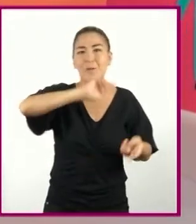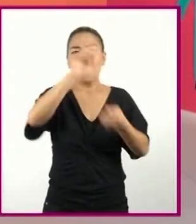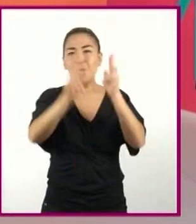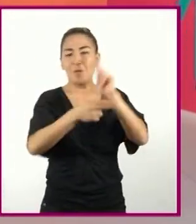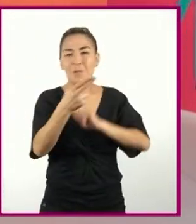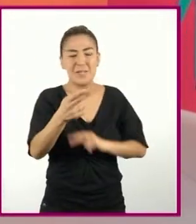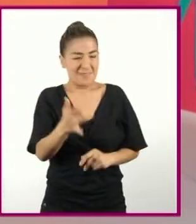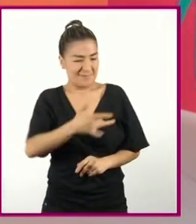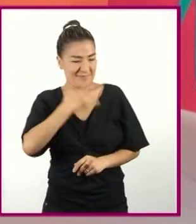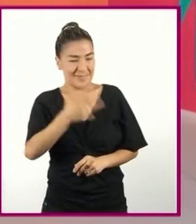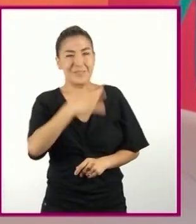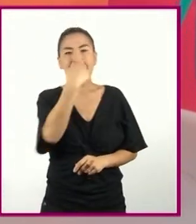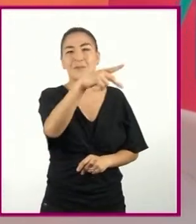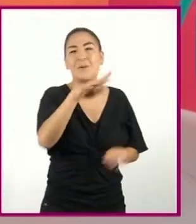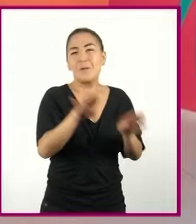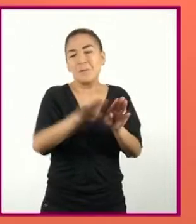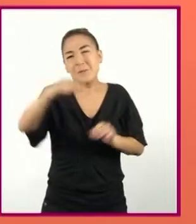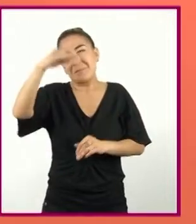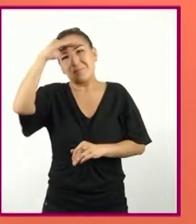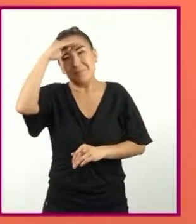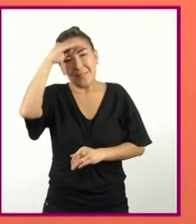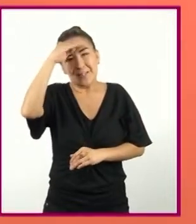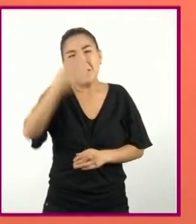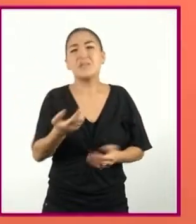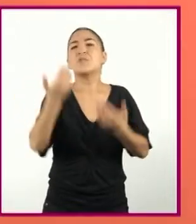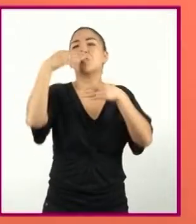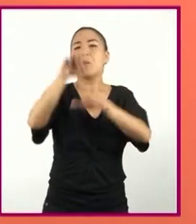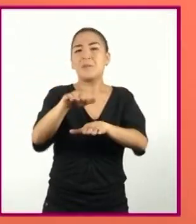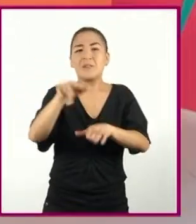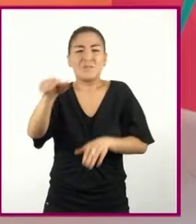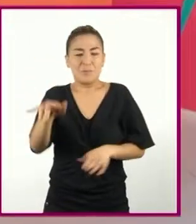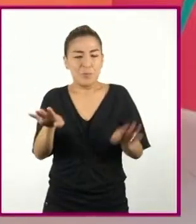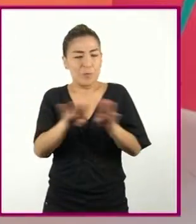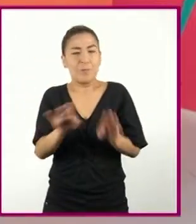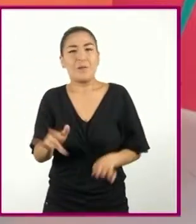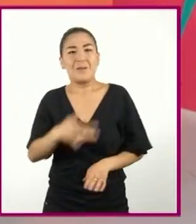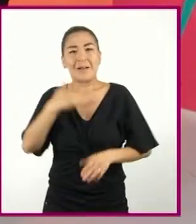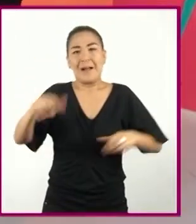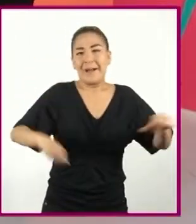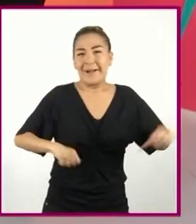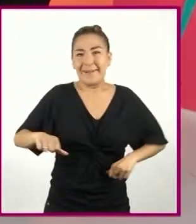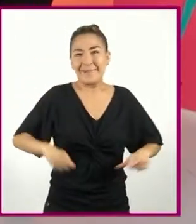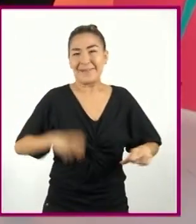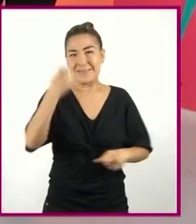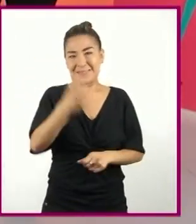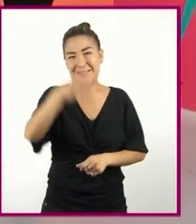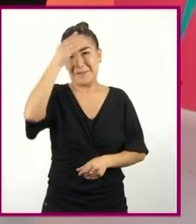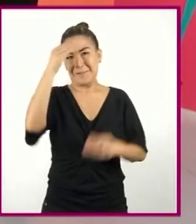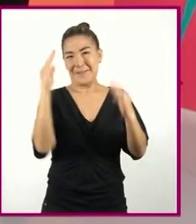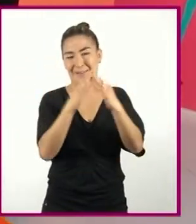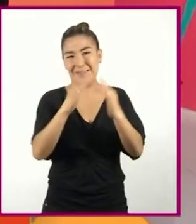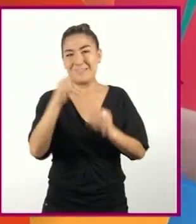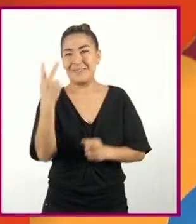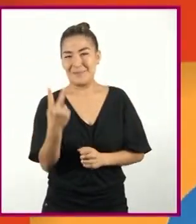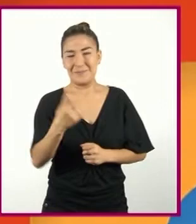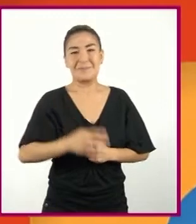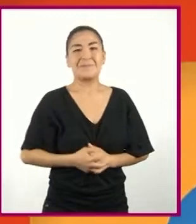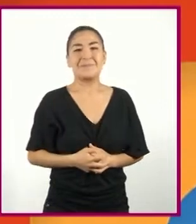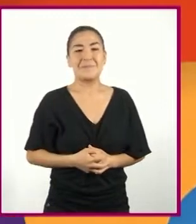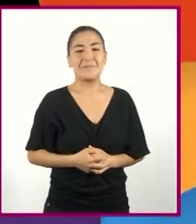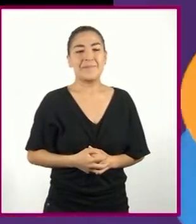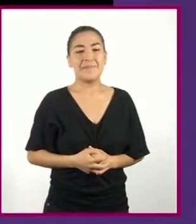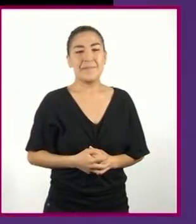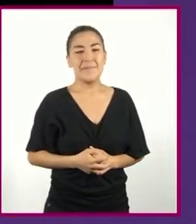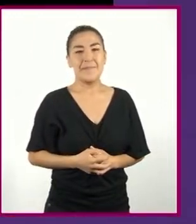sus reflexiones sobre lo que les han hecho sentir las actividades de Aprende en Casa 2.